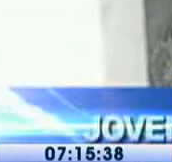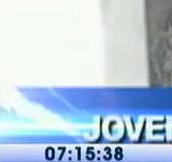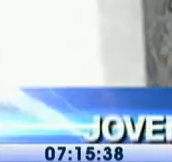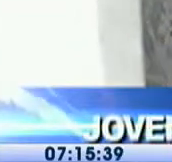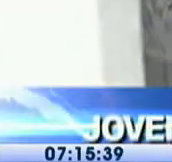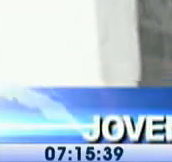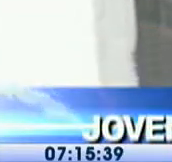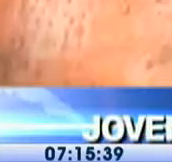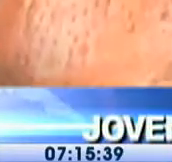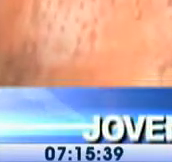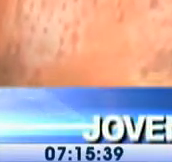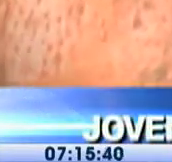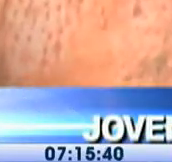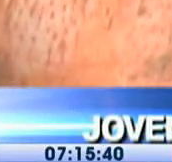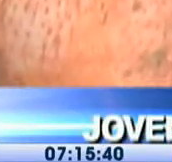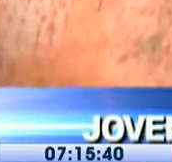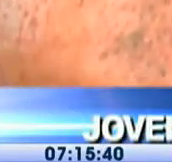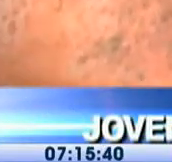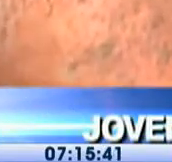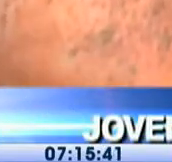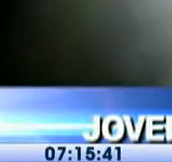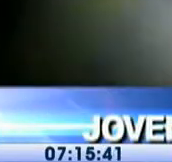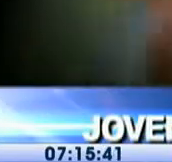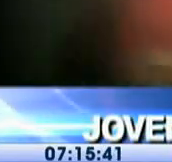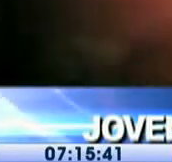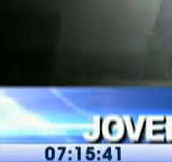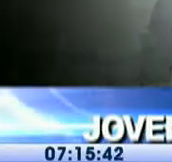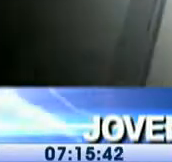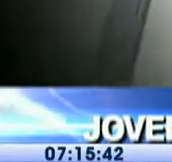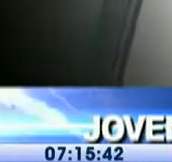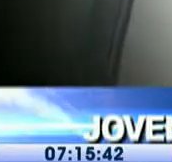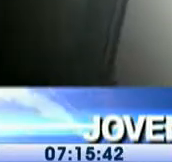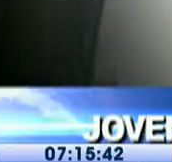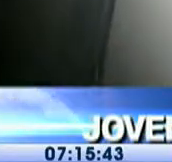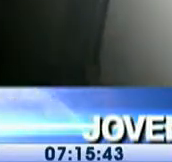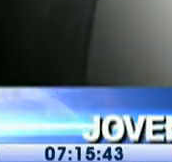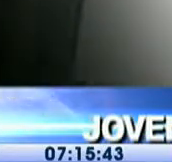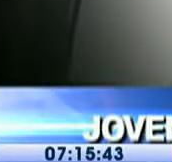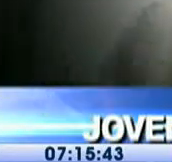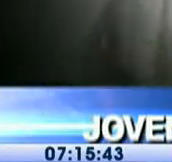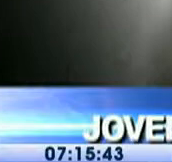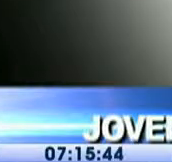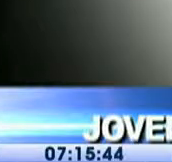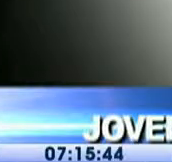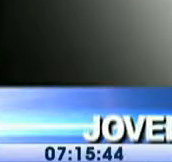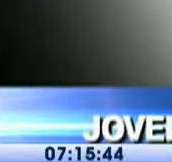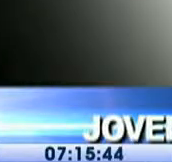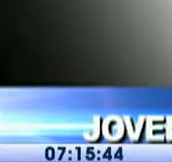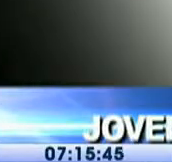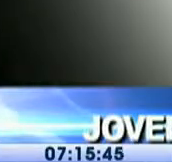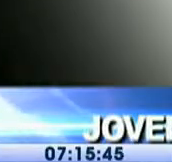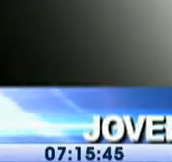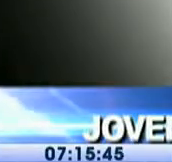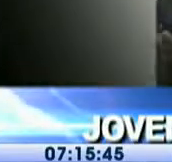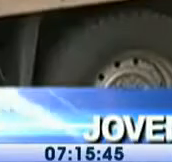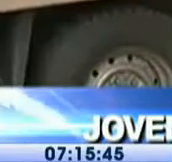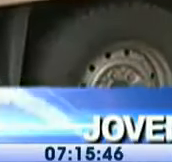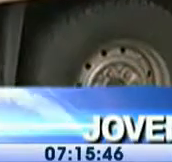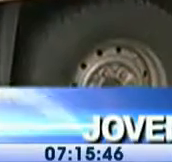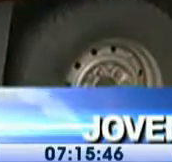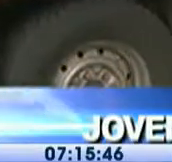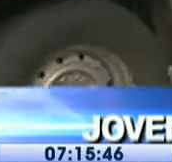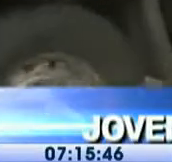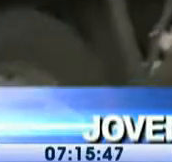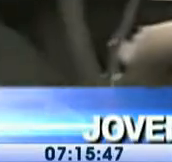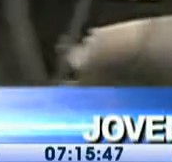Un joven murió en su supuesto centro de rehabilitación. Entérese en qué ciudad ocurrió y qué pasó con el propietario de ese lugar. Las